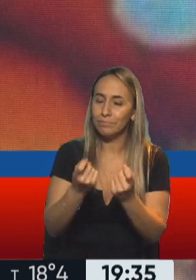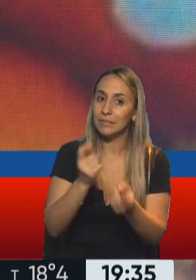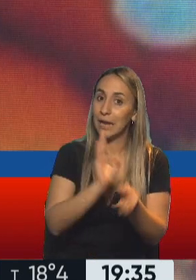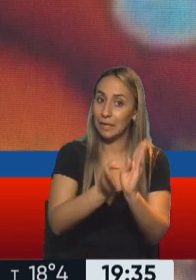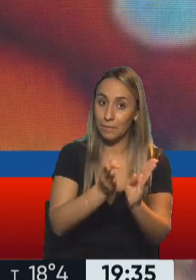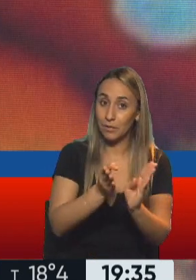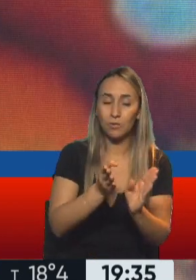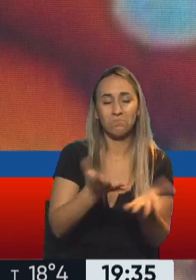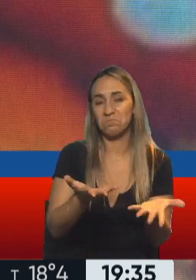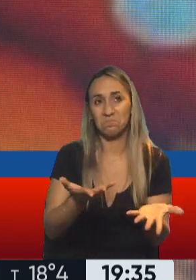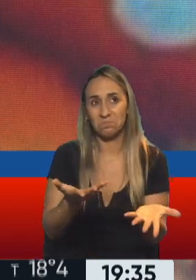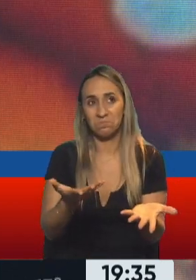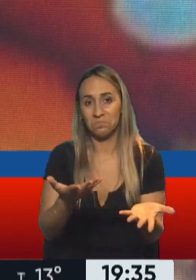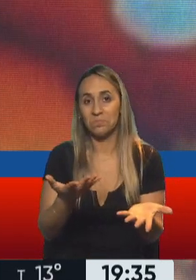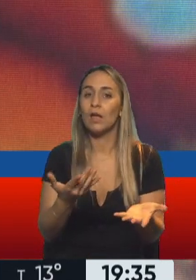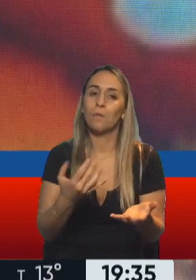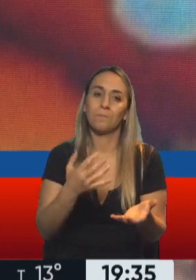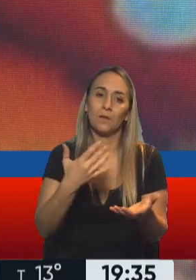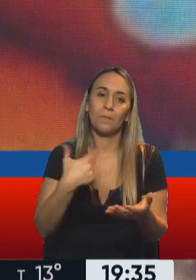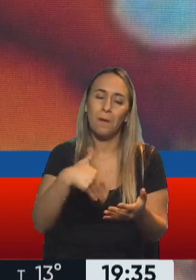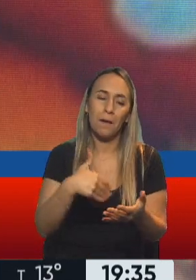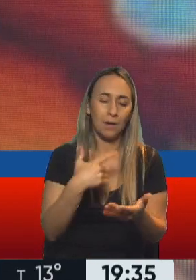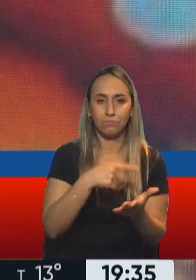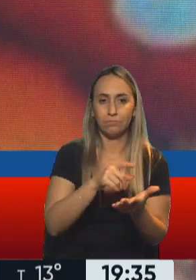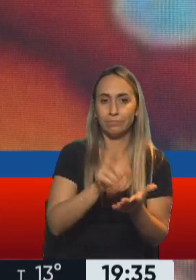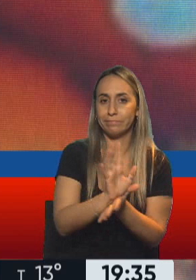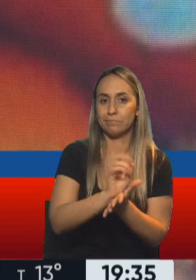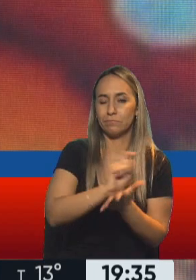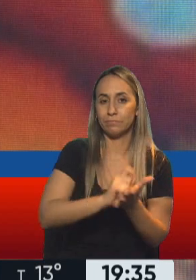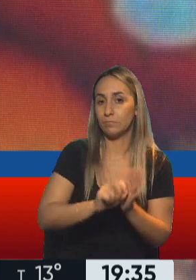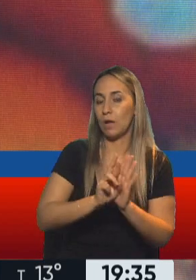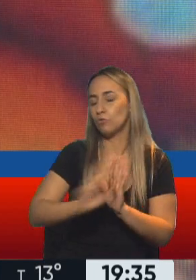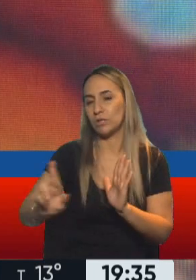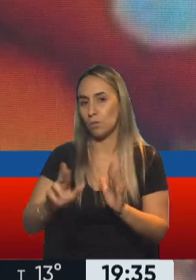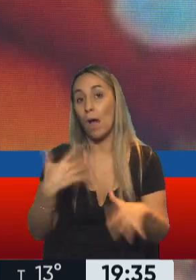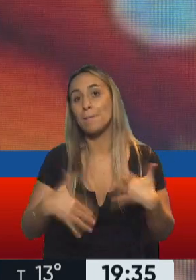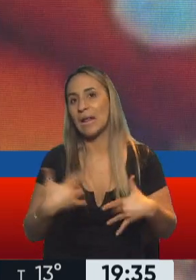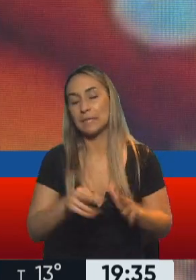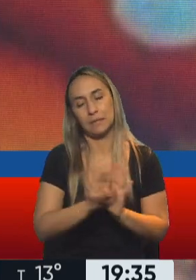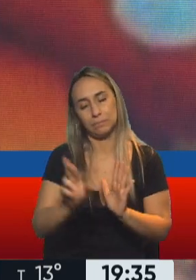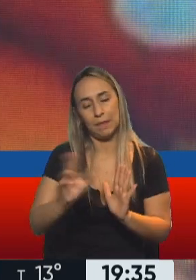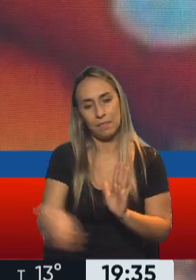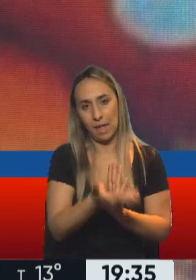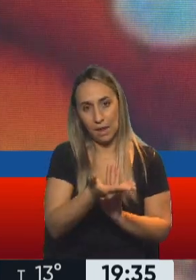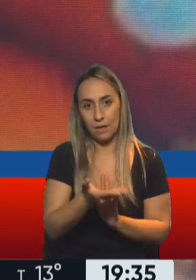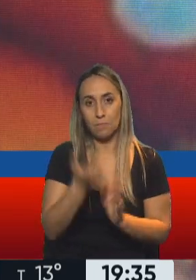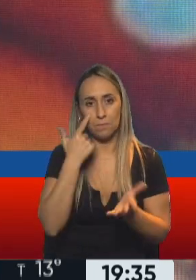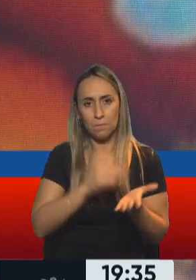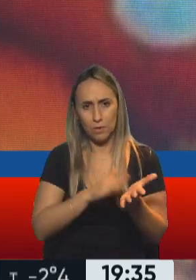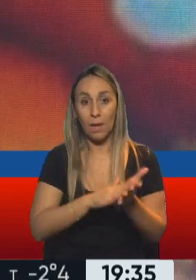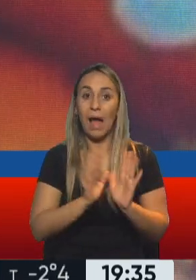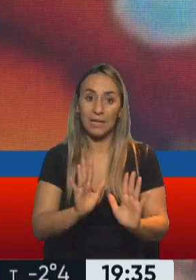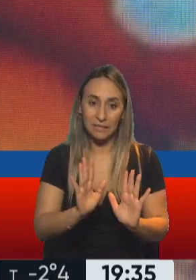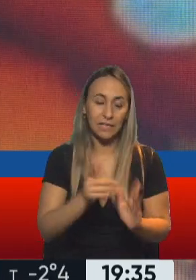aplicar con unas autorizaciones de emergencia en muchísimos lugares, como para que tengamos una casuística mucho